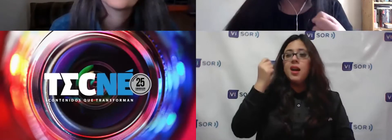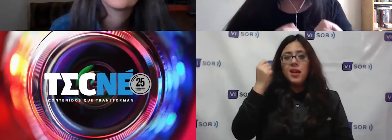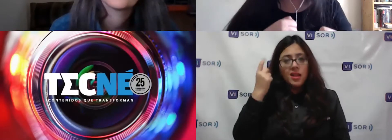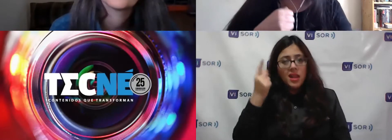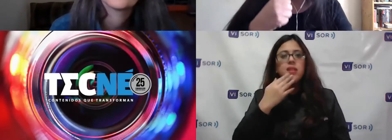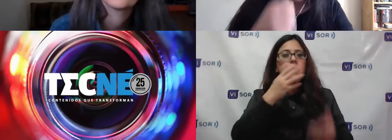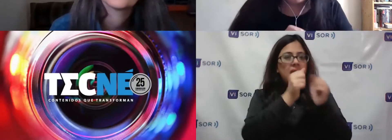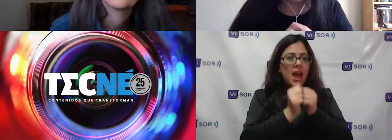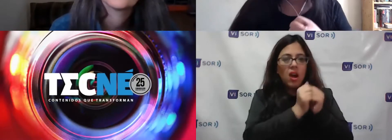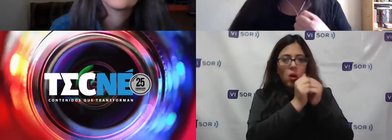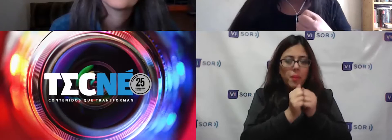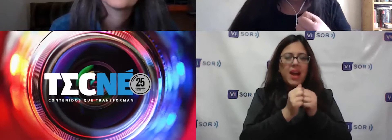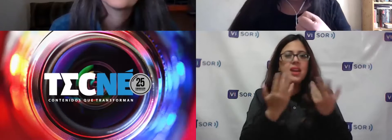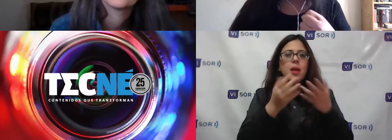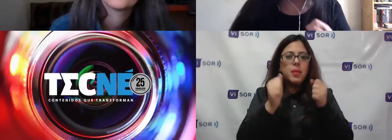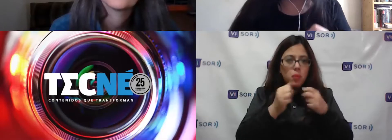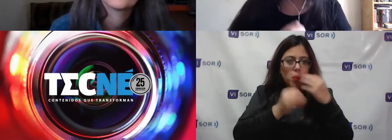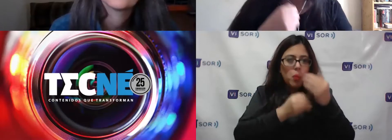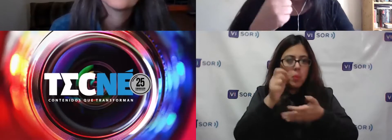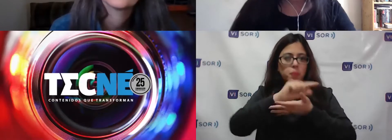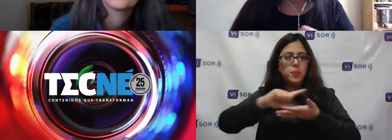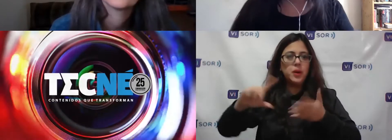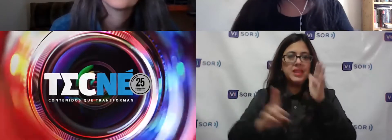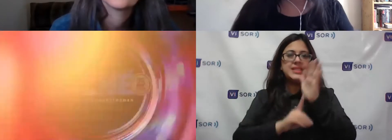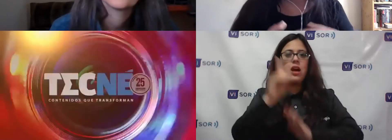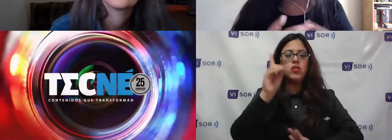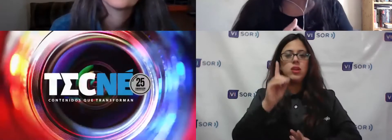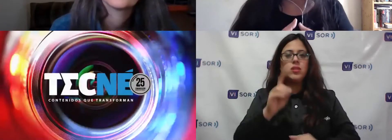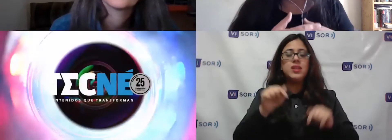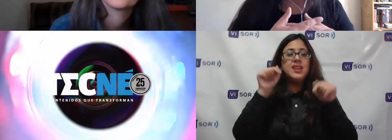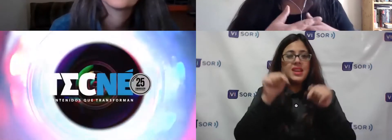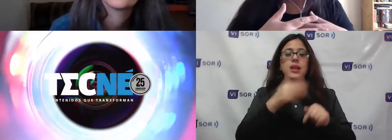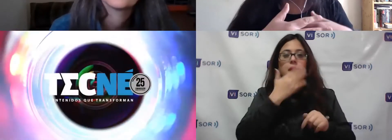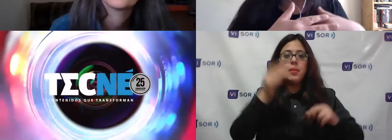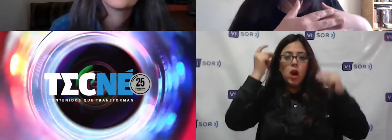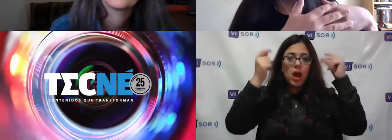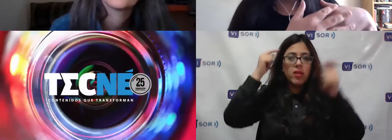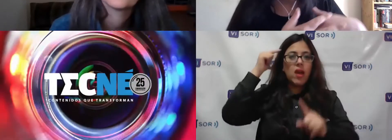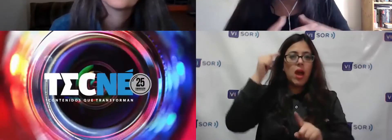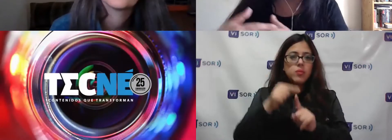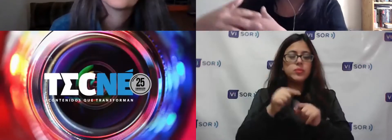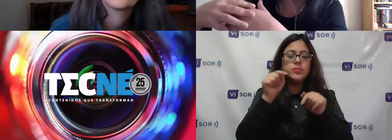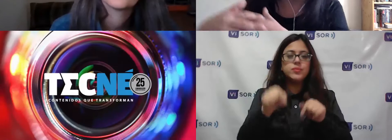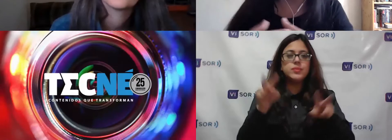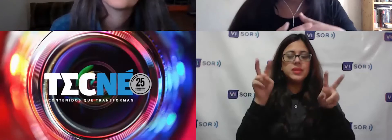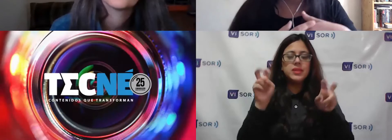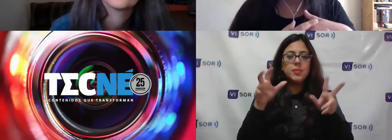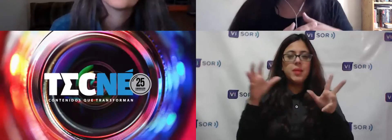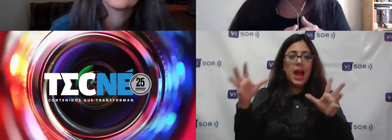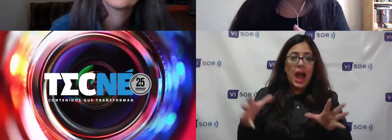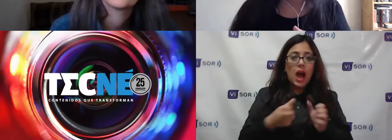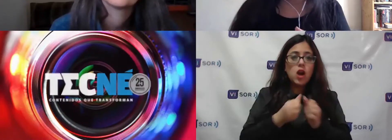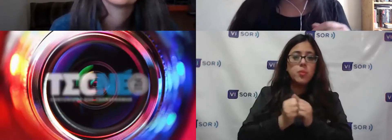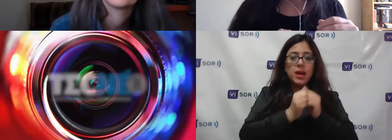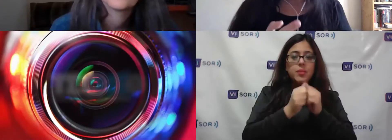para sacar lo mejor de alguna manera que se proyectó en las mejores ideas en ese sentido tuvo el acompañamiento es completo